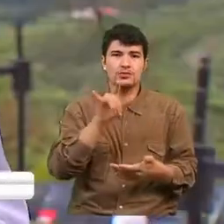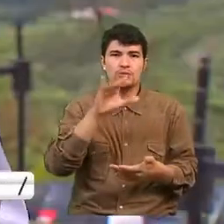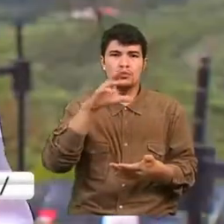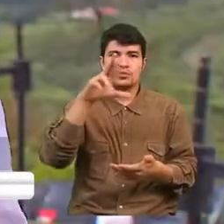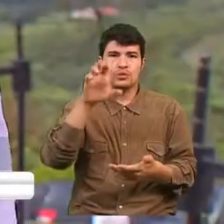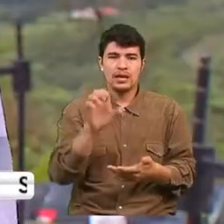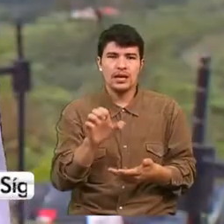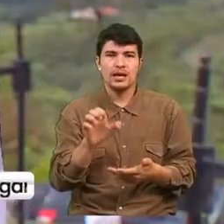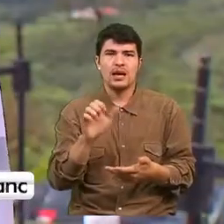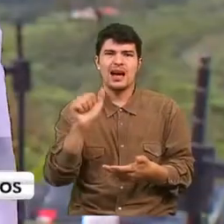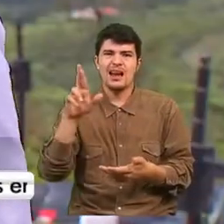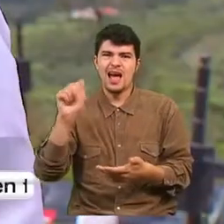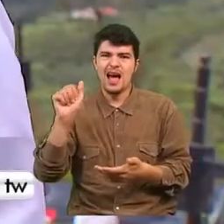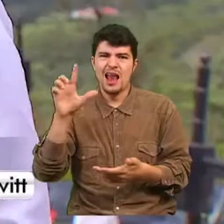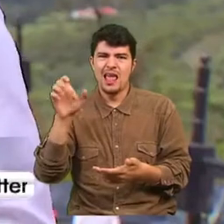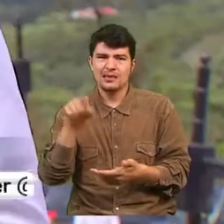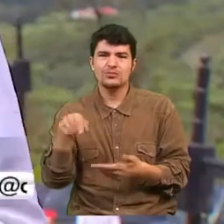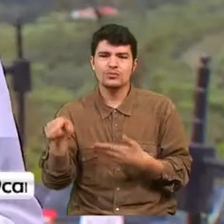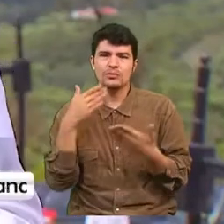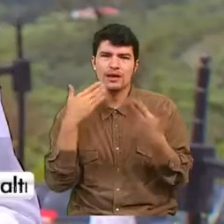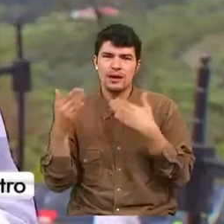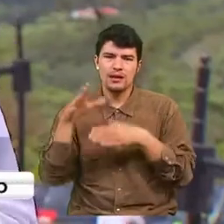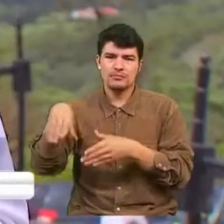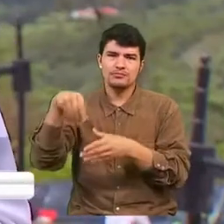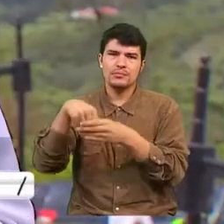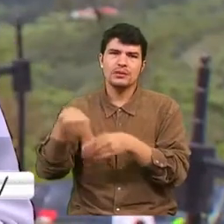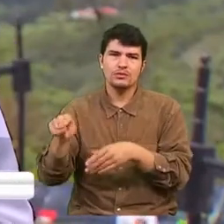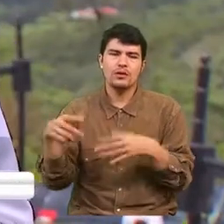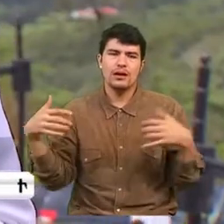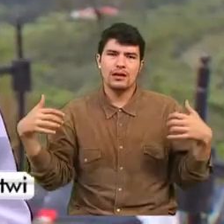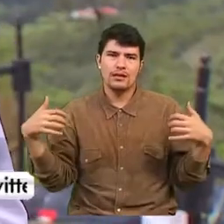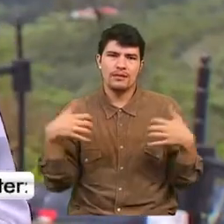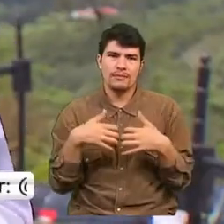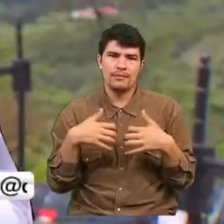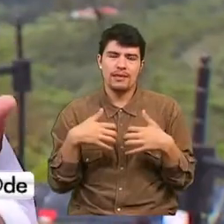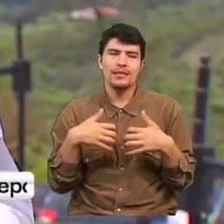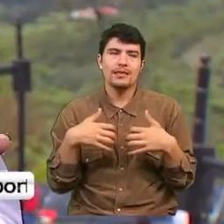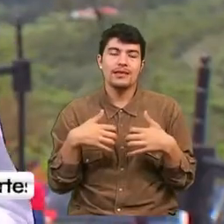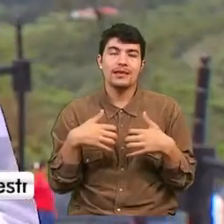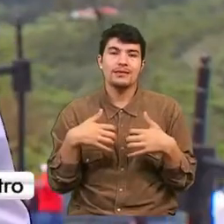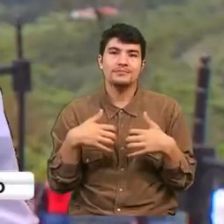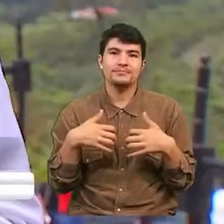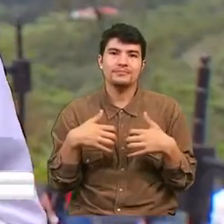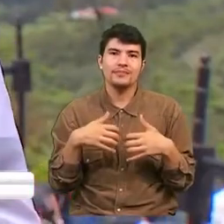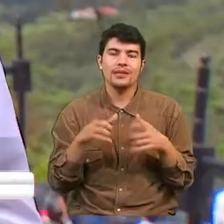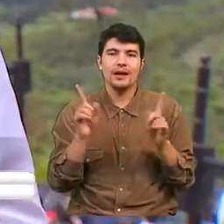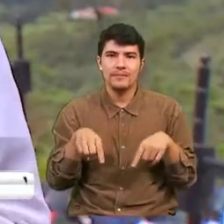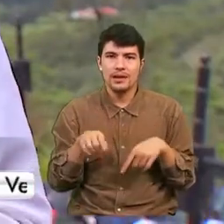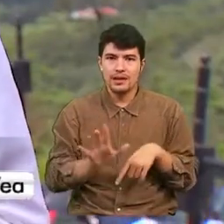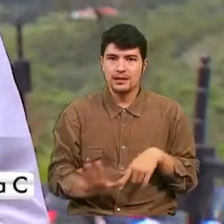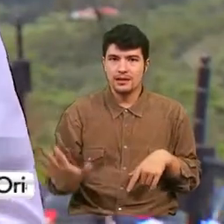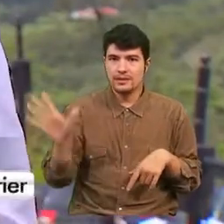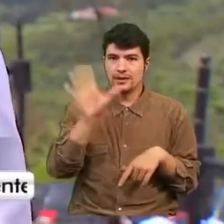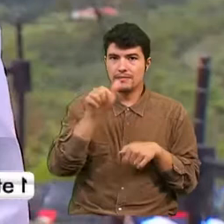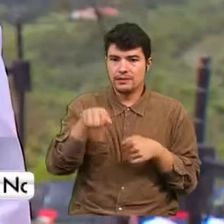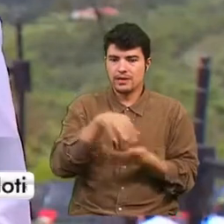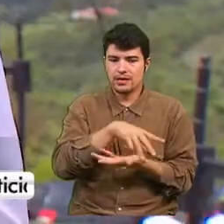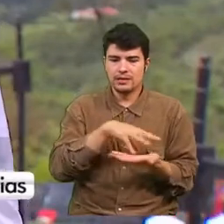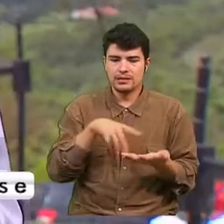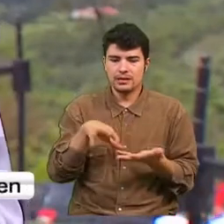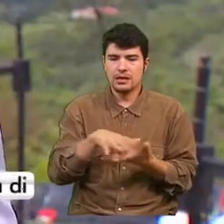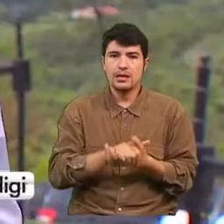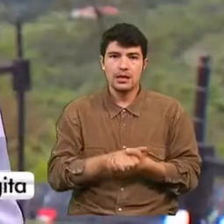Arales, del Porvenir. Esos son corregimientos de la jurisdicción del municipio de Sucre y lo mismo hacemos en el departamento de Santander.